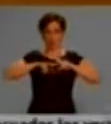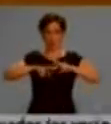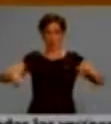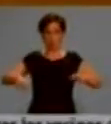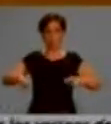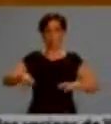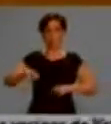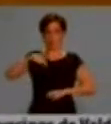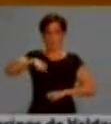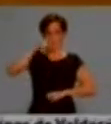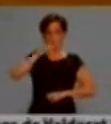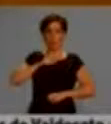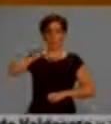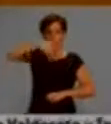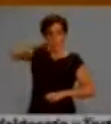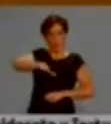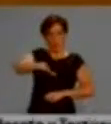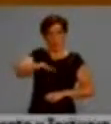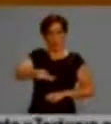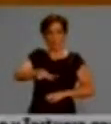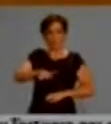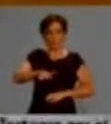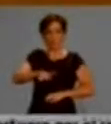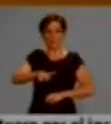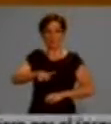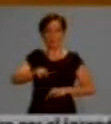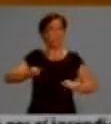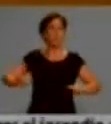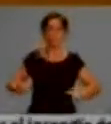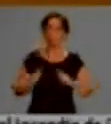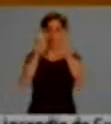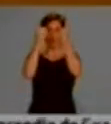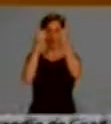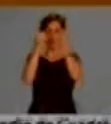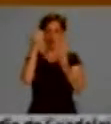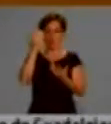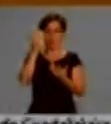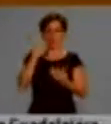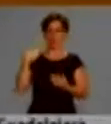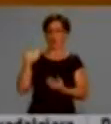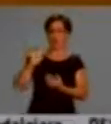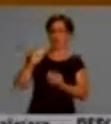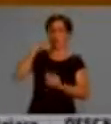de 2013, por primera vez desde